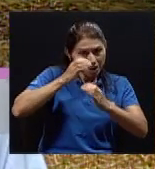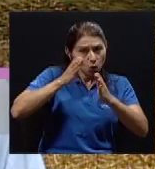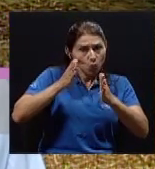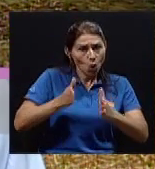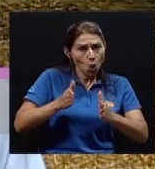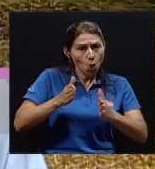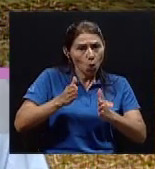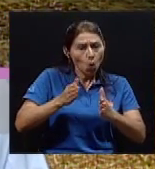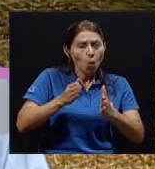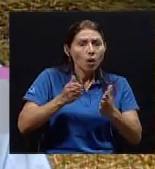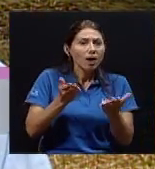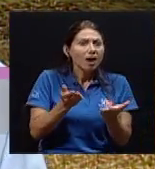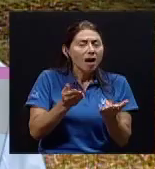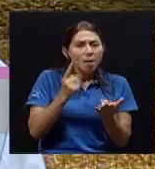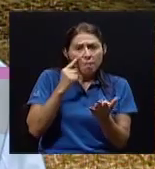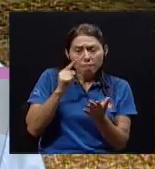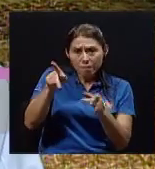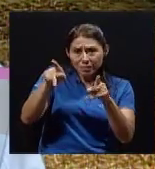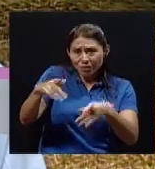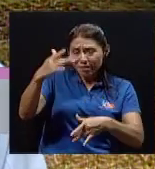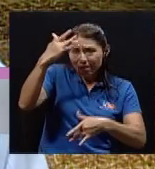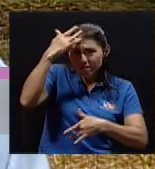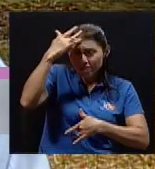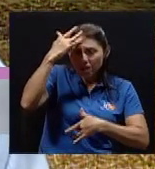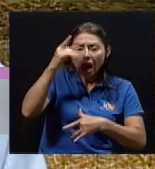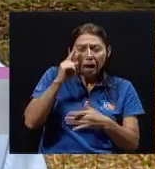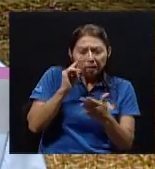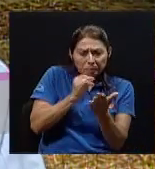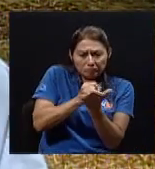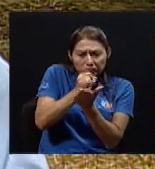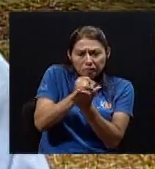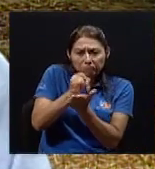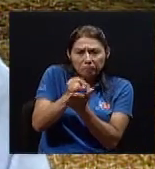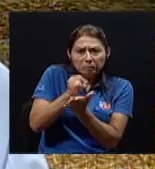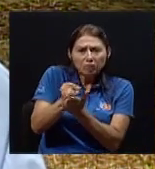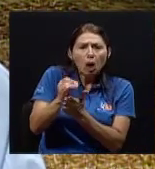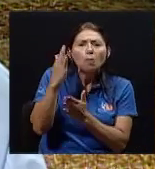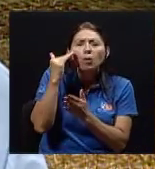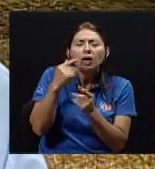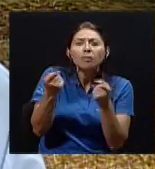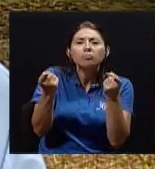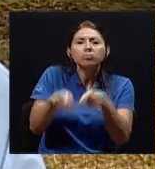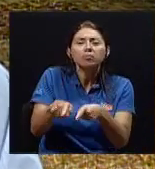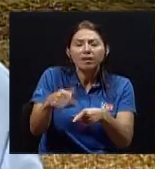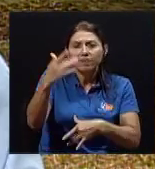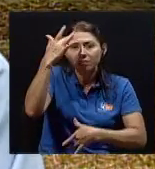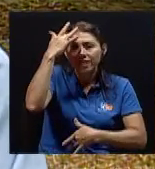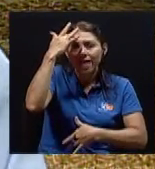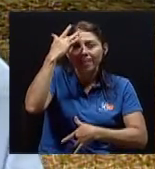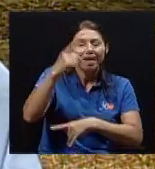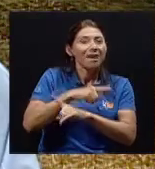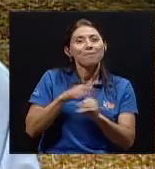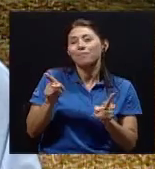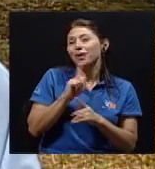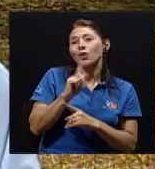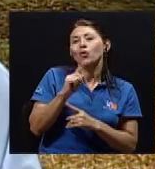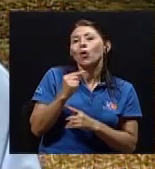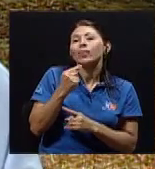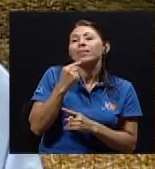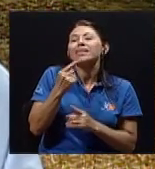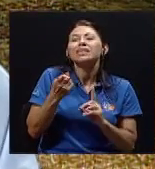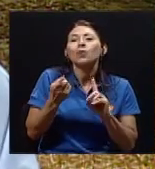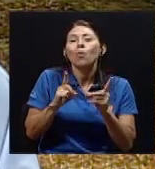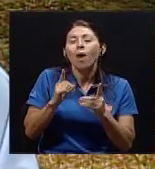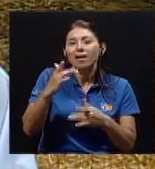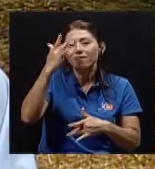que causa la enfermedad, pero no así, por así decirlo, diagnostica la enfermedad, que mucha gente tendría que tener eso claro, el